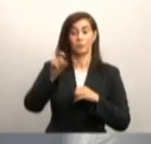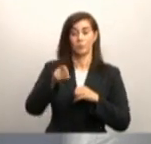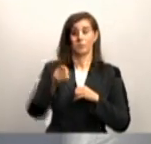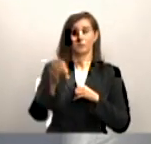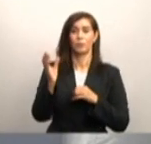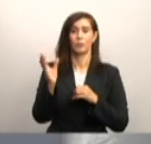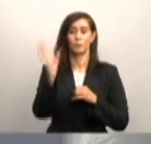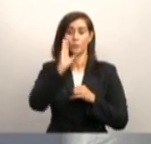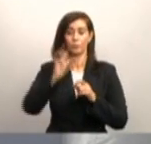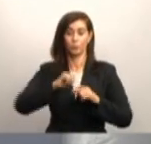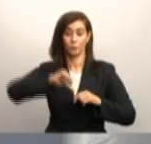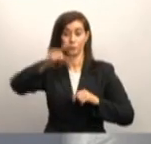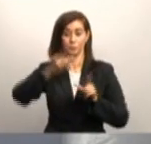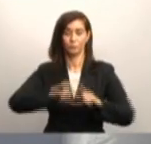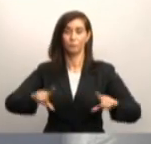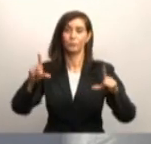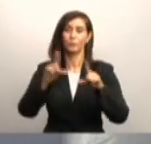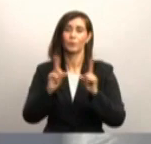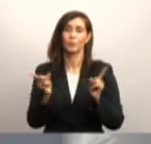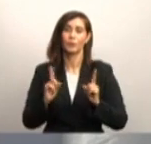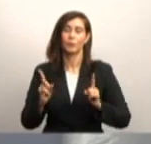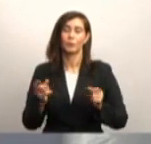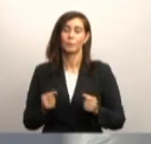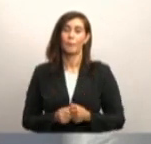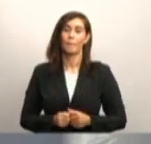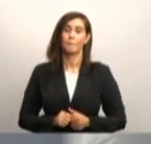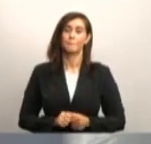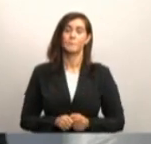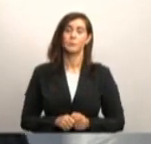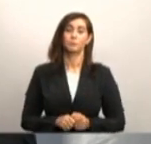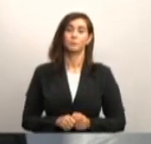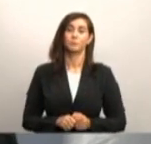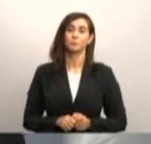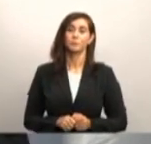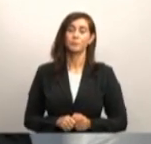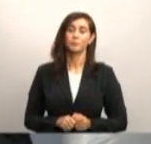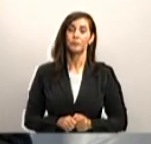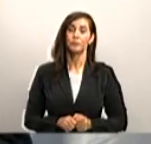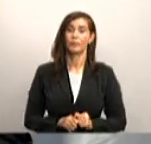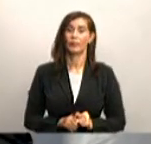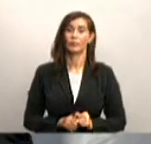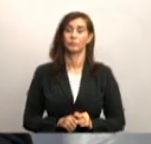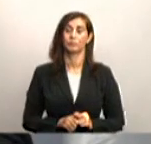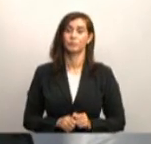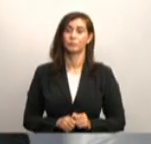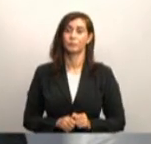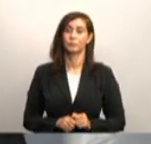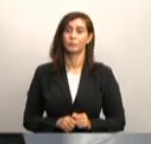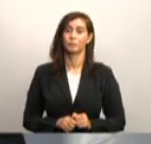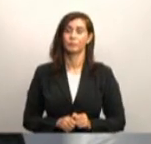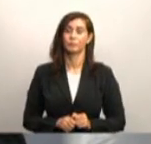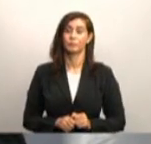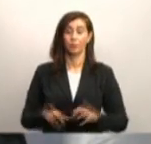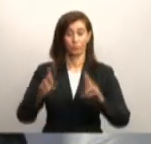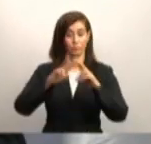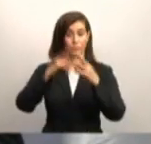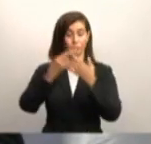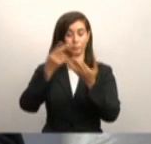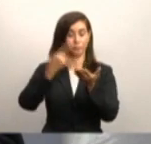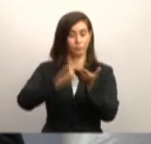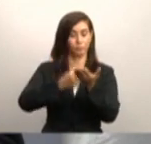manejo de los desechos sólidos. Y en este momento, y una cosa que se discutió en la comisión